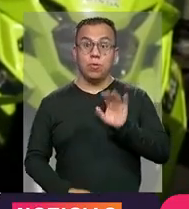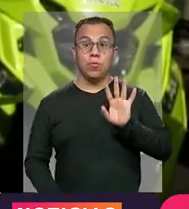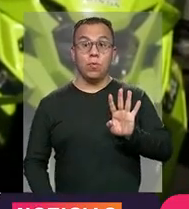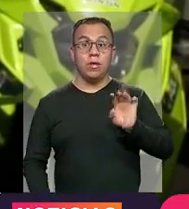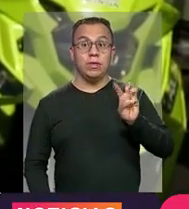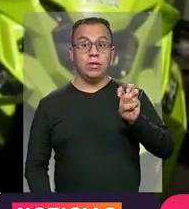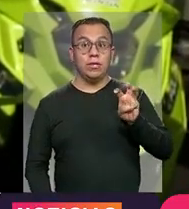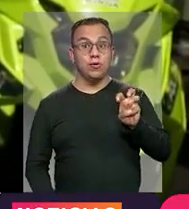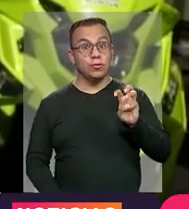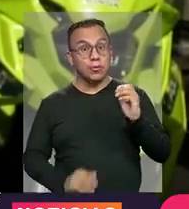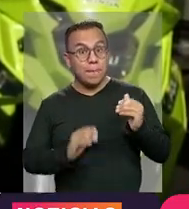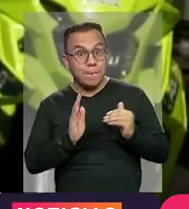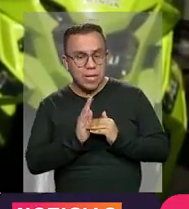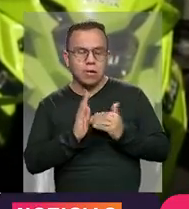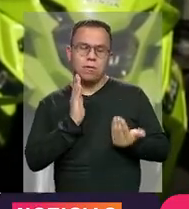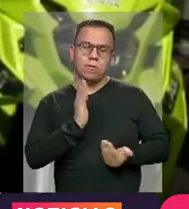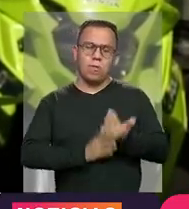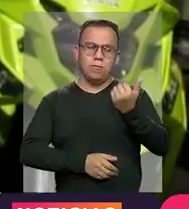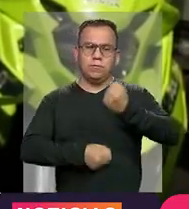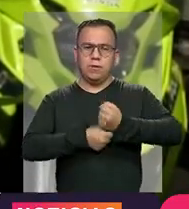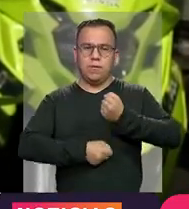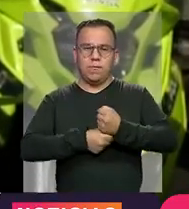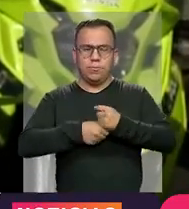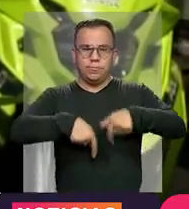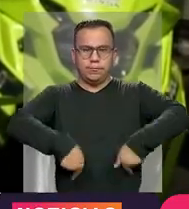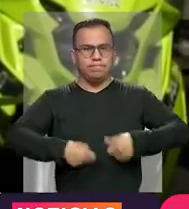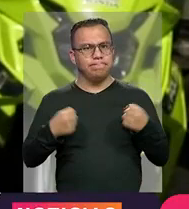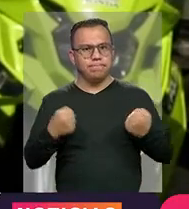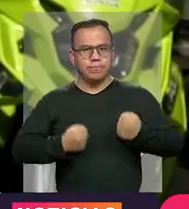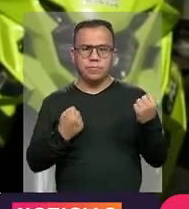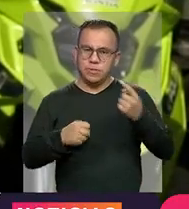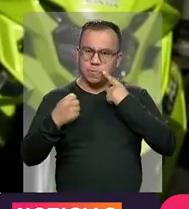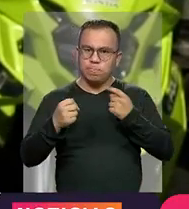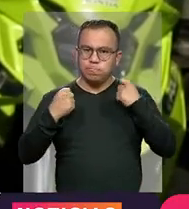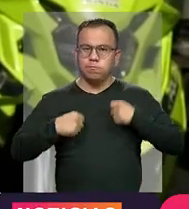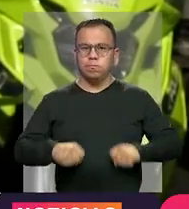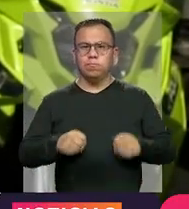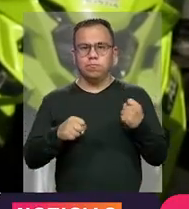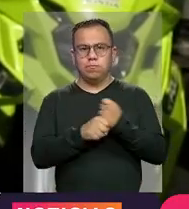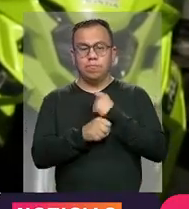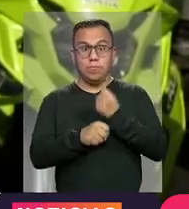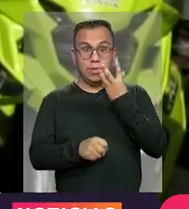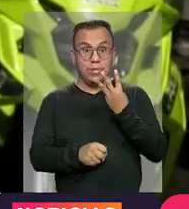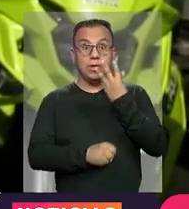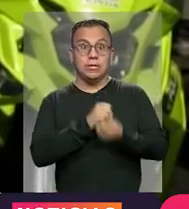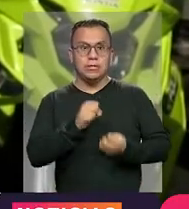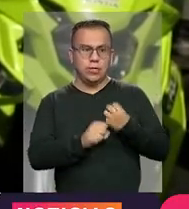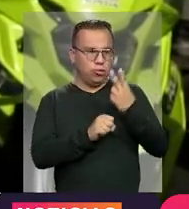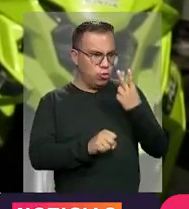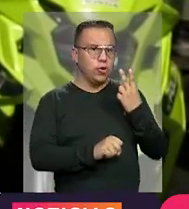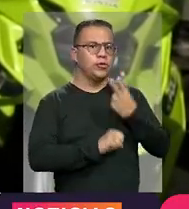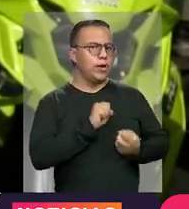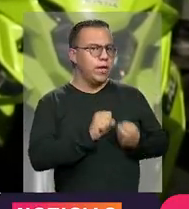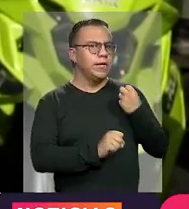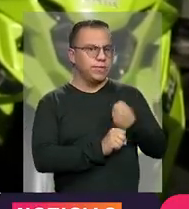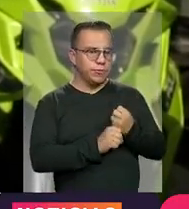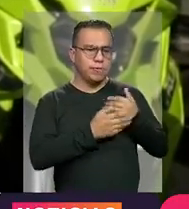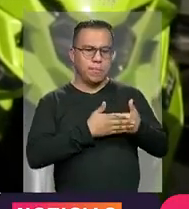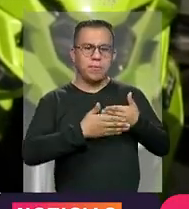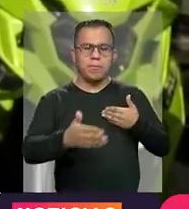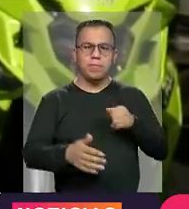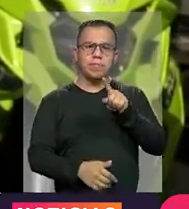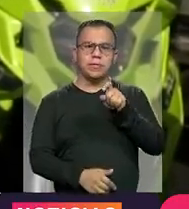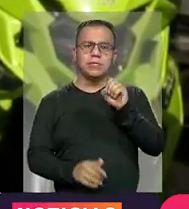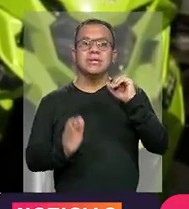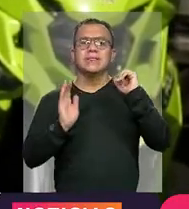48 mil nuevos empleos para mujeres en Bogotá. Es un esfuerzo enorme en este tercer año de gobierno. En los dos primeros años generamos